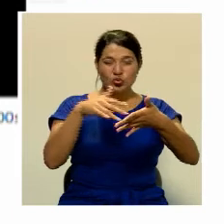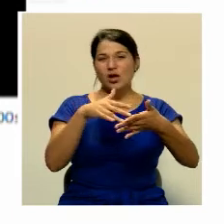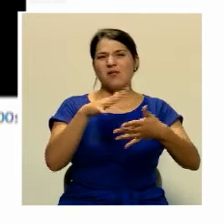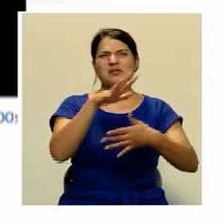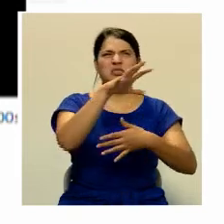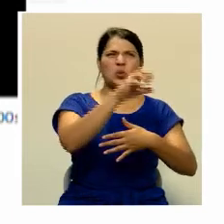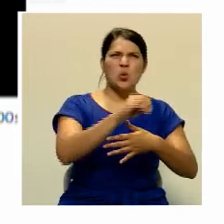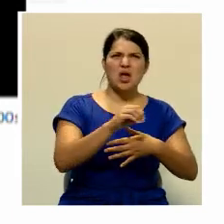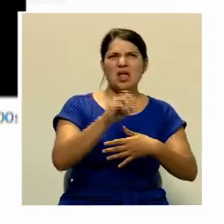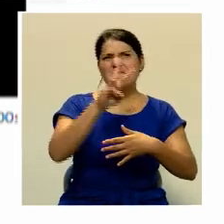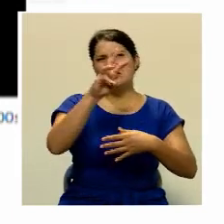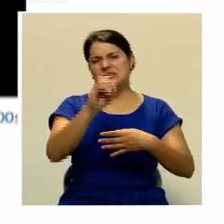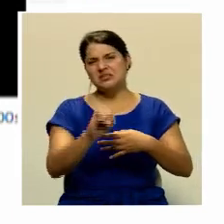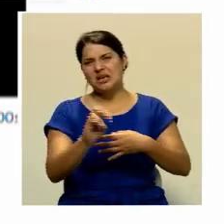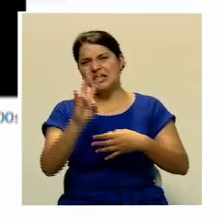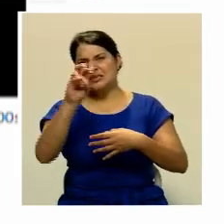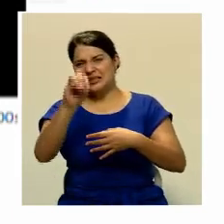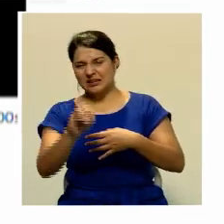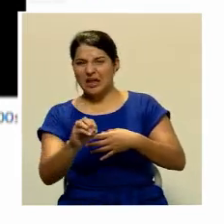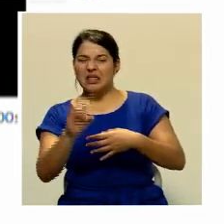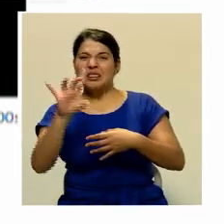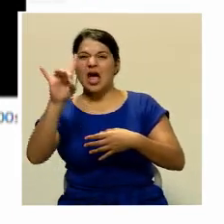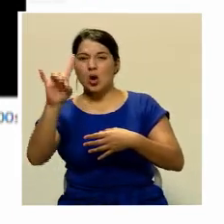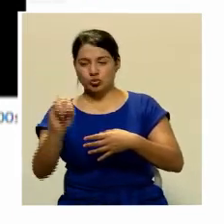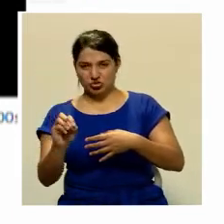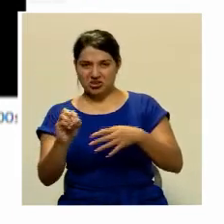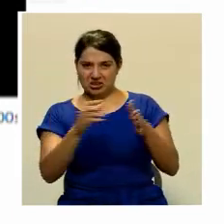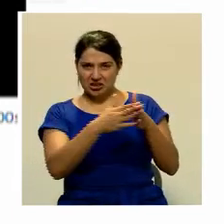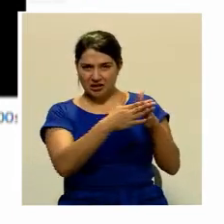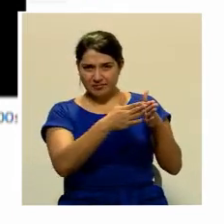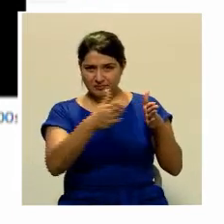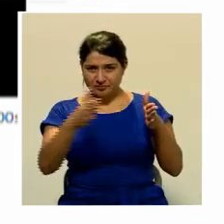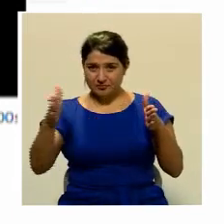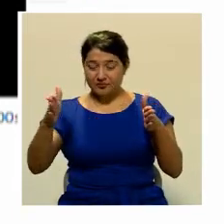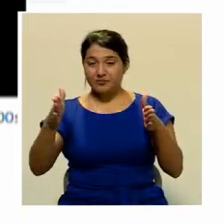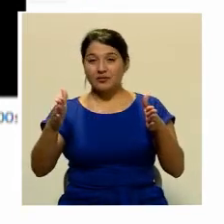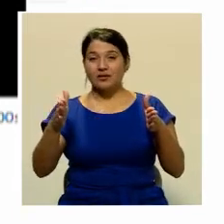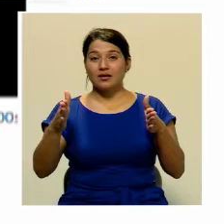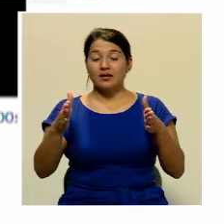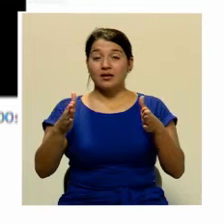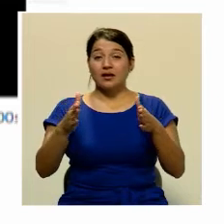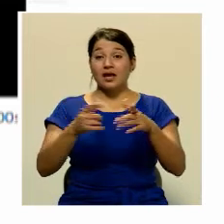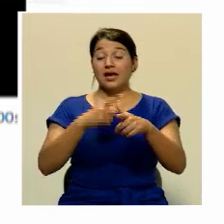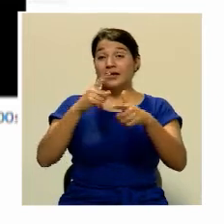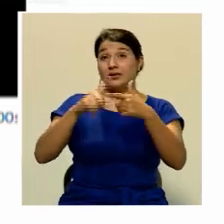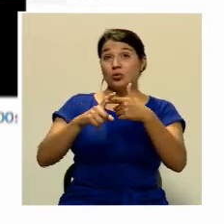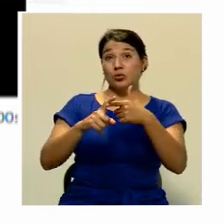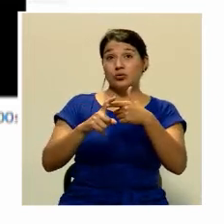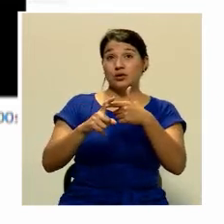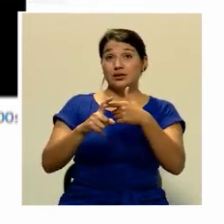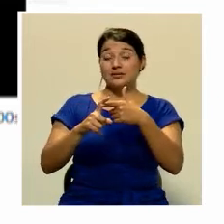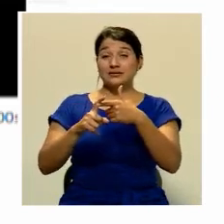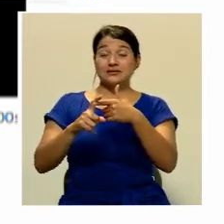en los 70 y en los 80. En los 80, esa línea que iba aumentando, hubo una restricción presupuestaria, hubo un shock,